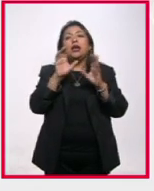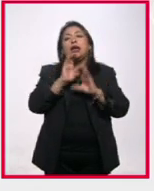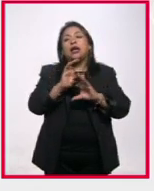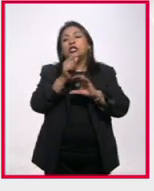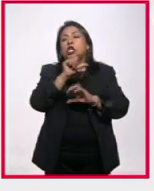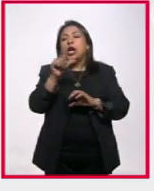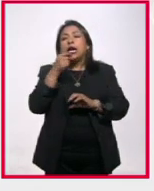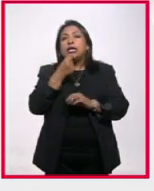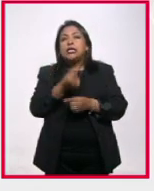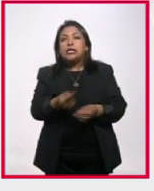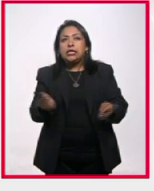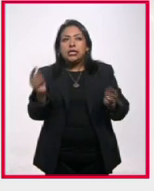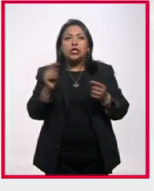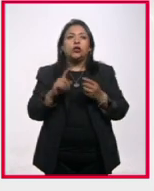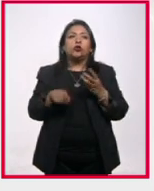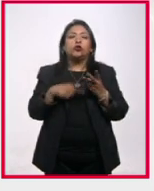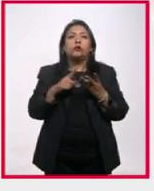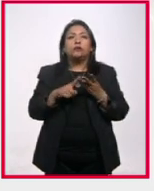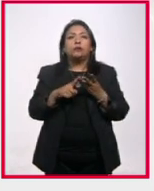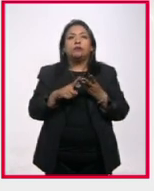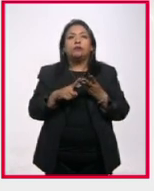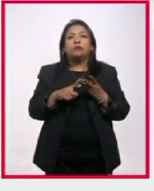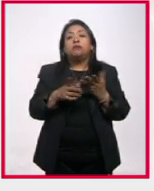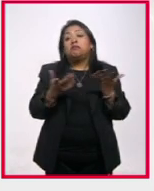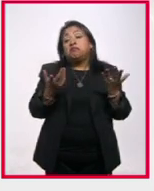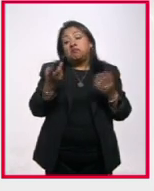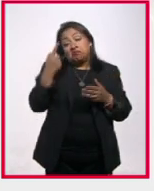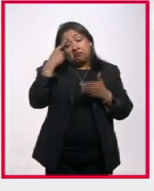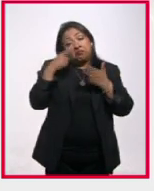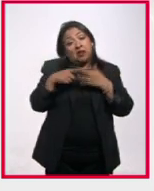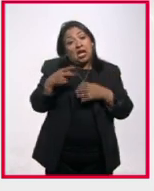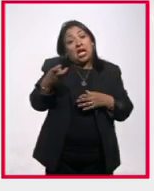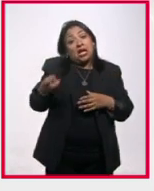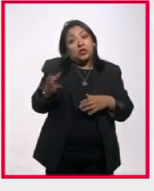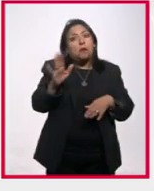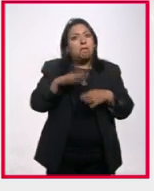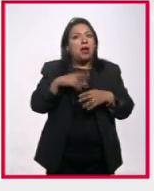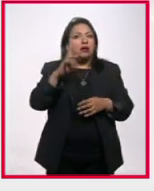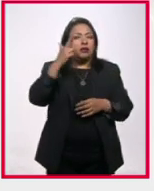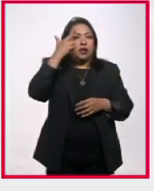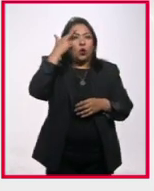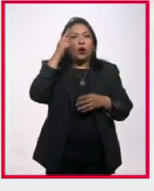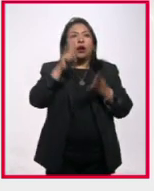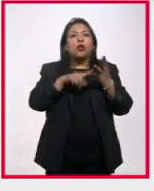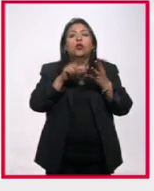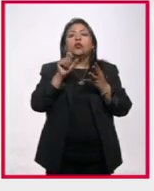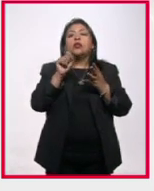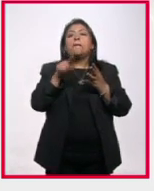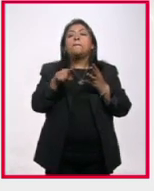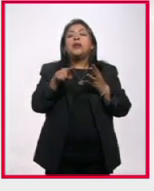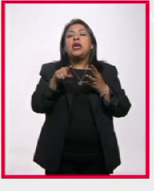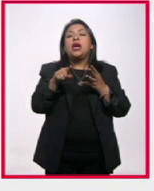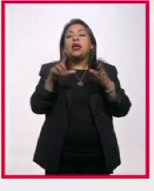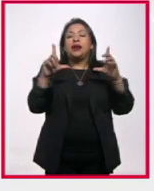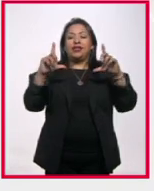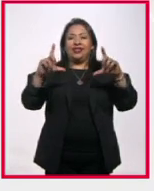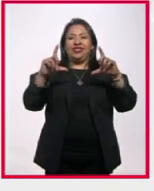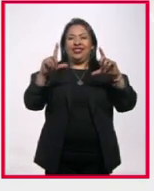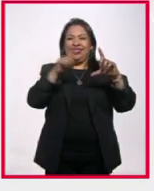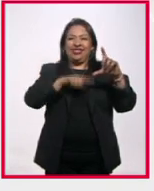infantiles. Uh-huh. Y esos yo creo que son los que más recuerdo. Escuchaba también los discos